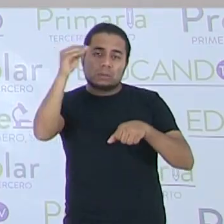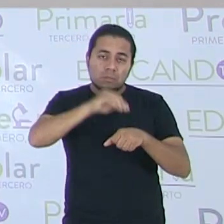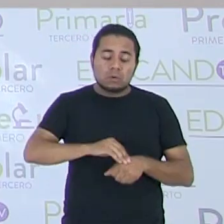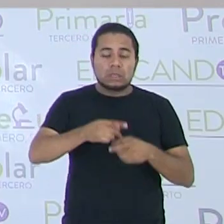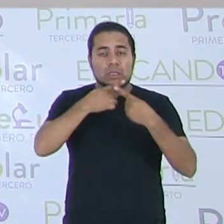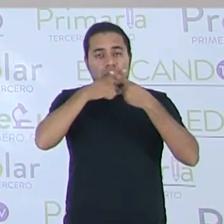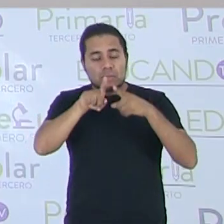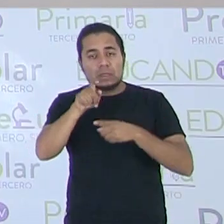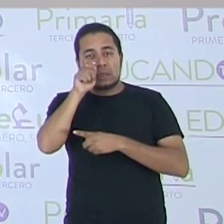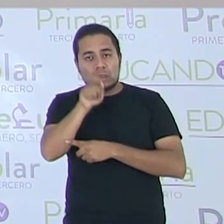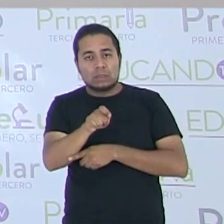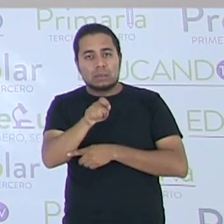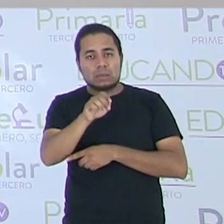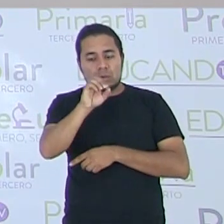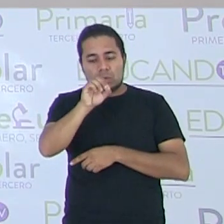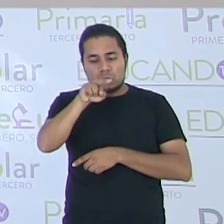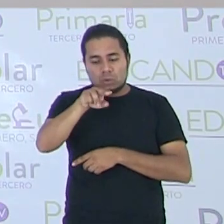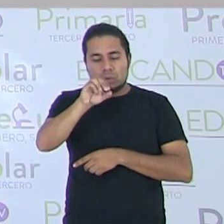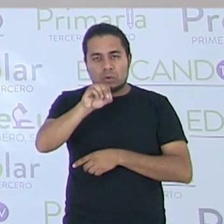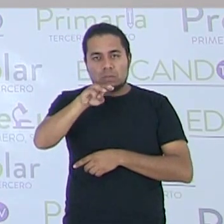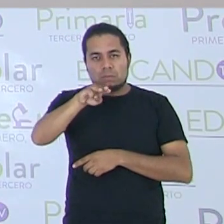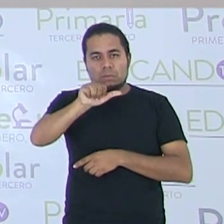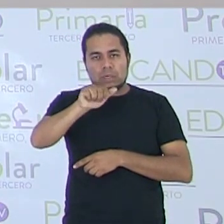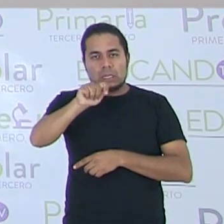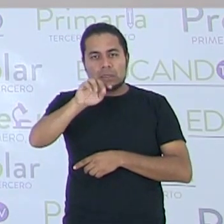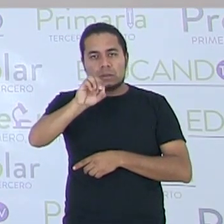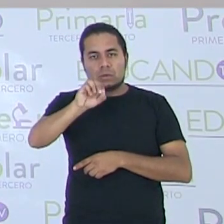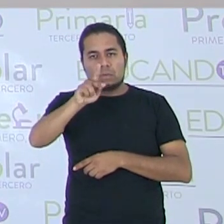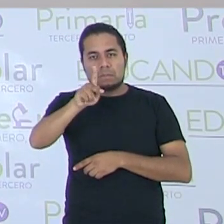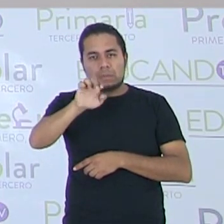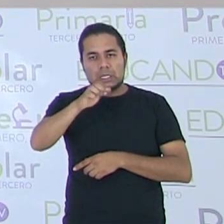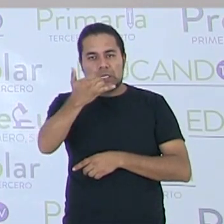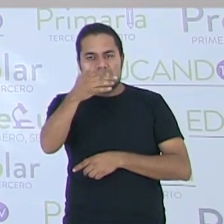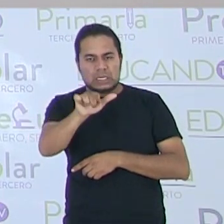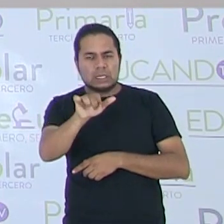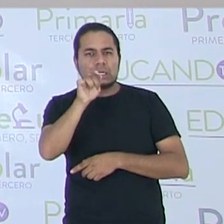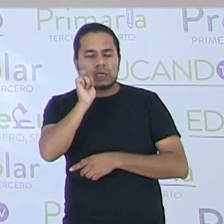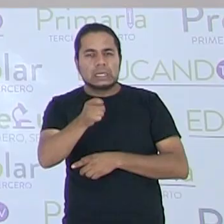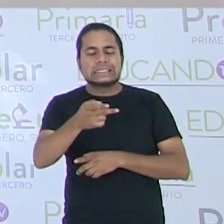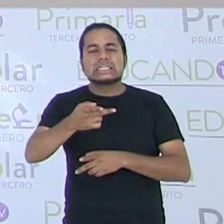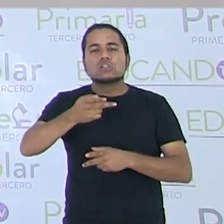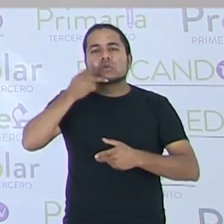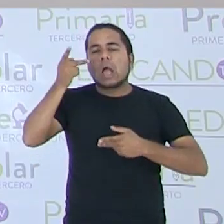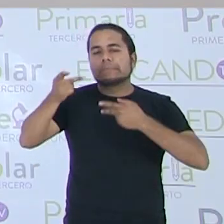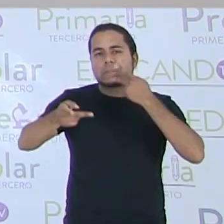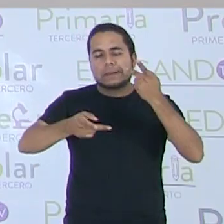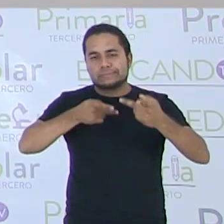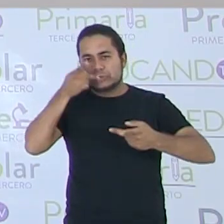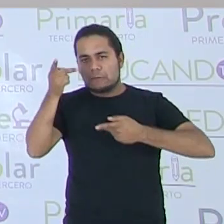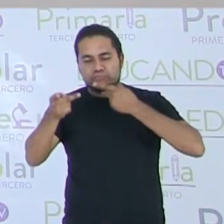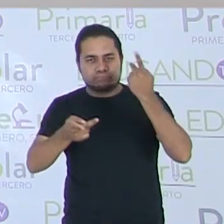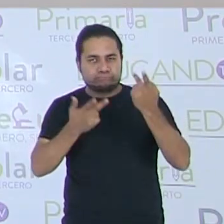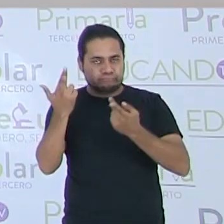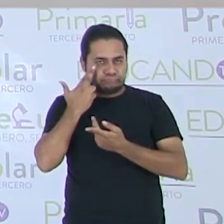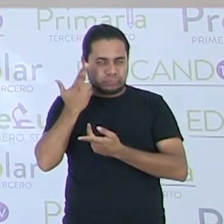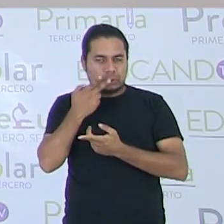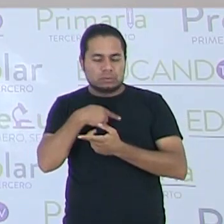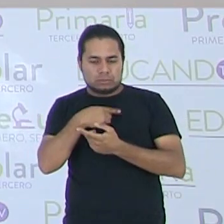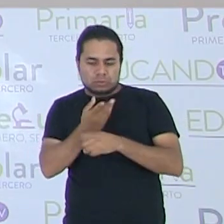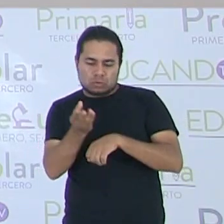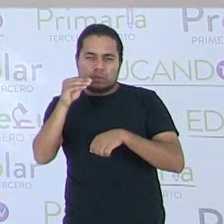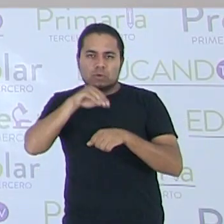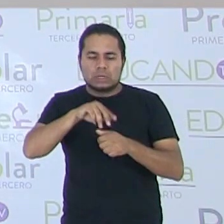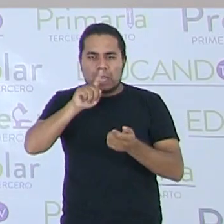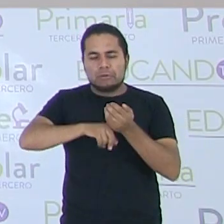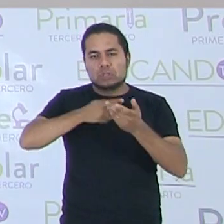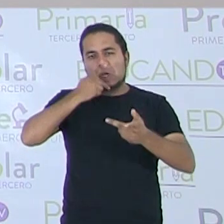que se llama onomatopeya. La onomatopeya son sonidos que podemos agregar en un